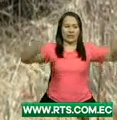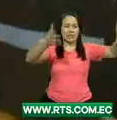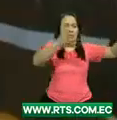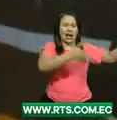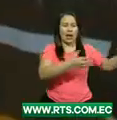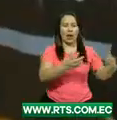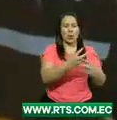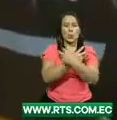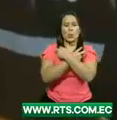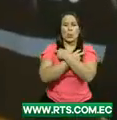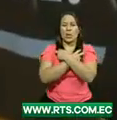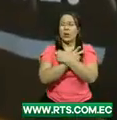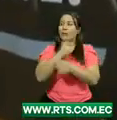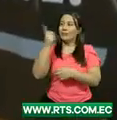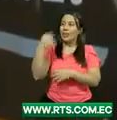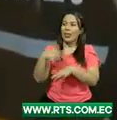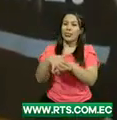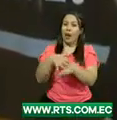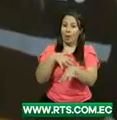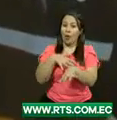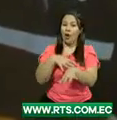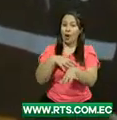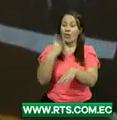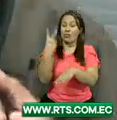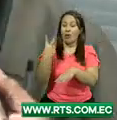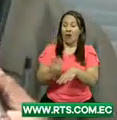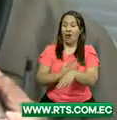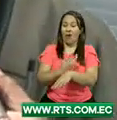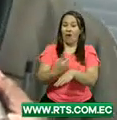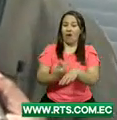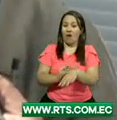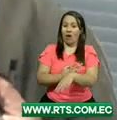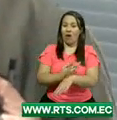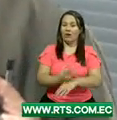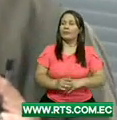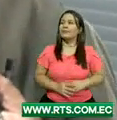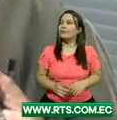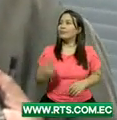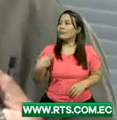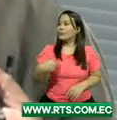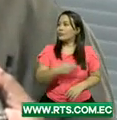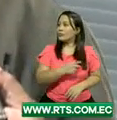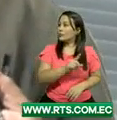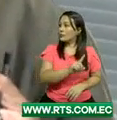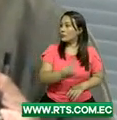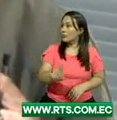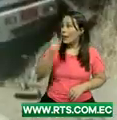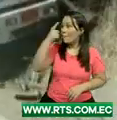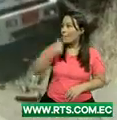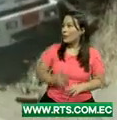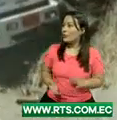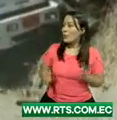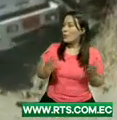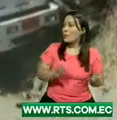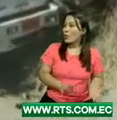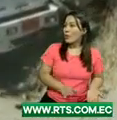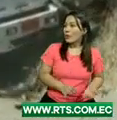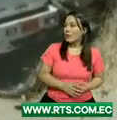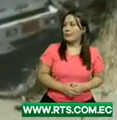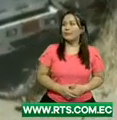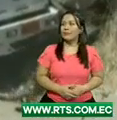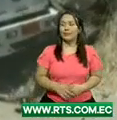cuerpo el procedimiento demoró más de dos horas a nuestra llegada sólo estaba la persona fallecida varios vídeos